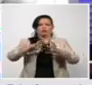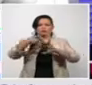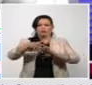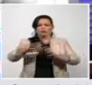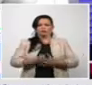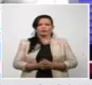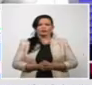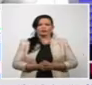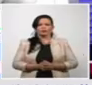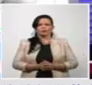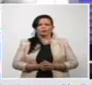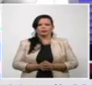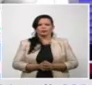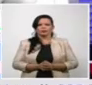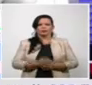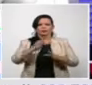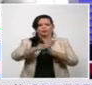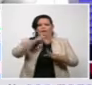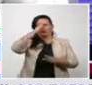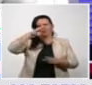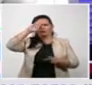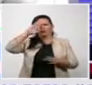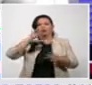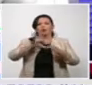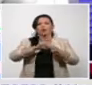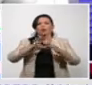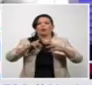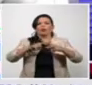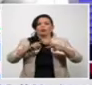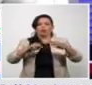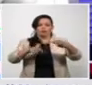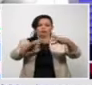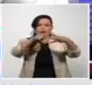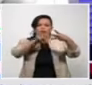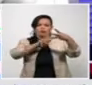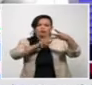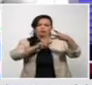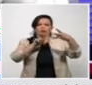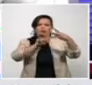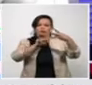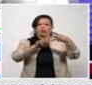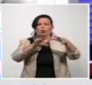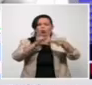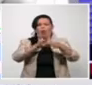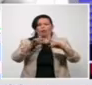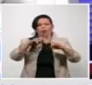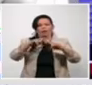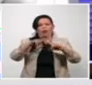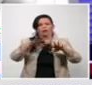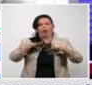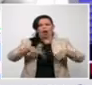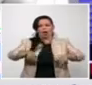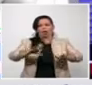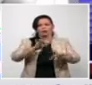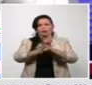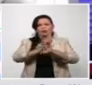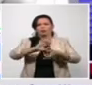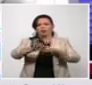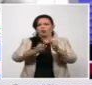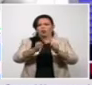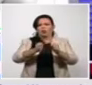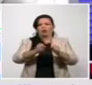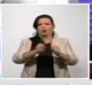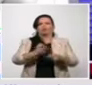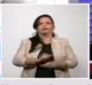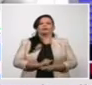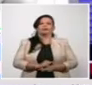momentos, Santiago de Cuba y Guantánamo, con un evidente control epidemiológico en los últimos días. Ponemos así